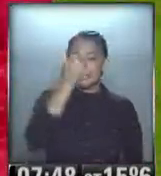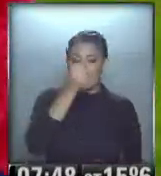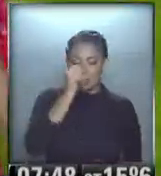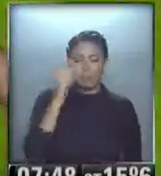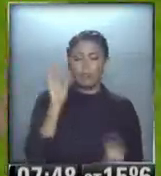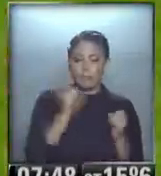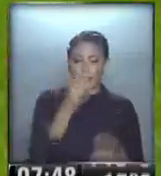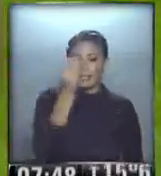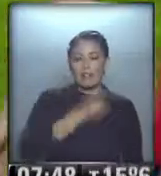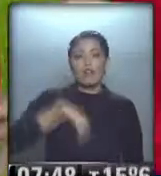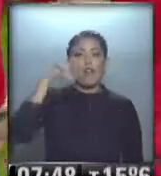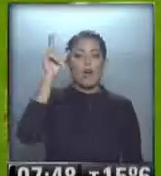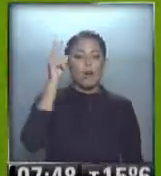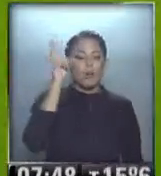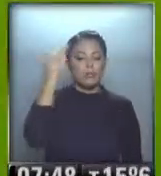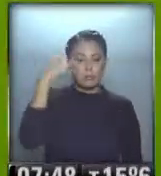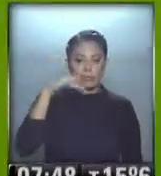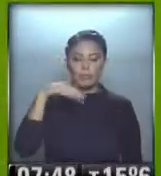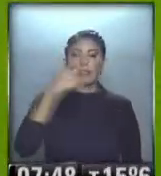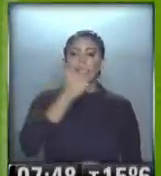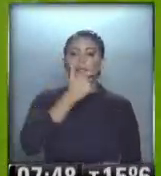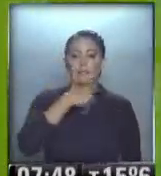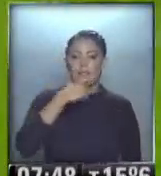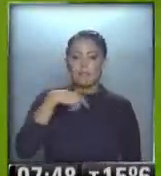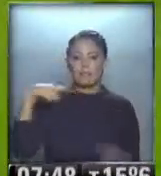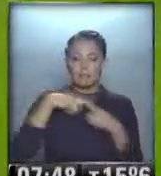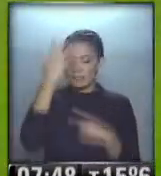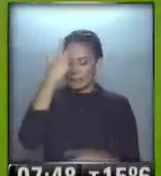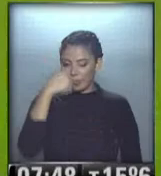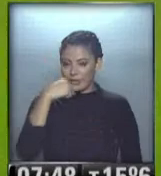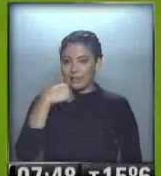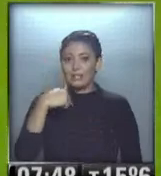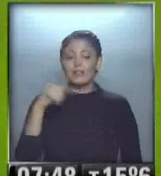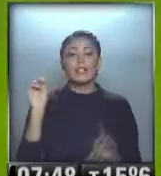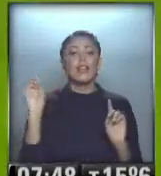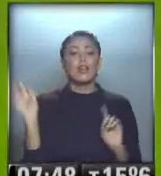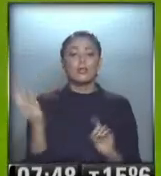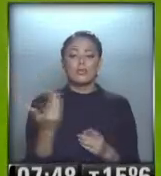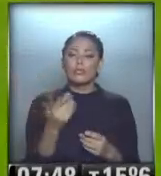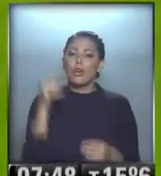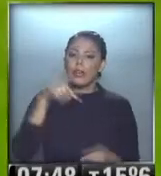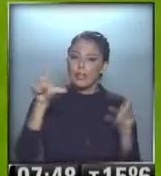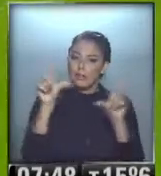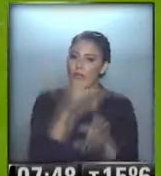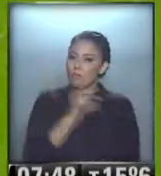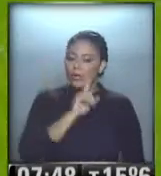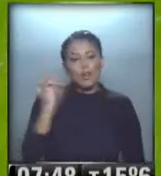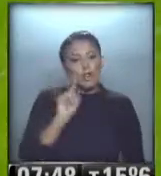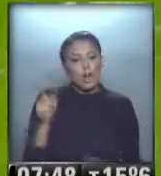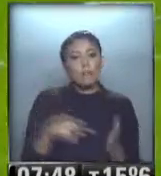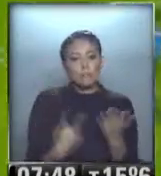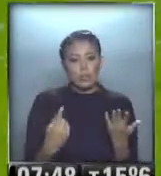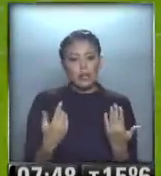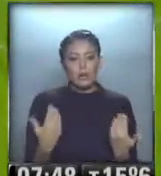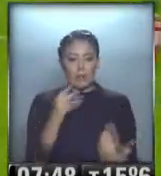sábado, 20:30, San Lorenzo Racing. Partidazo. Por la pantalla de... No va a ser por la televisión pública justamente, pero